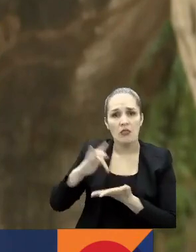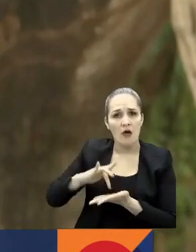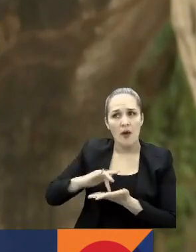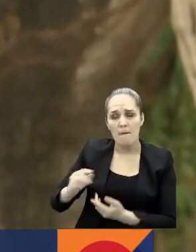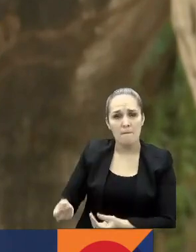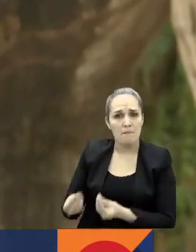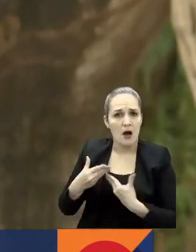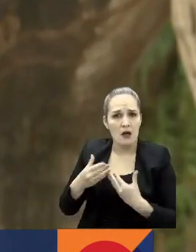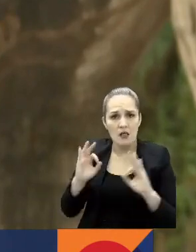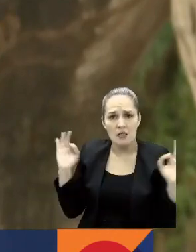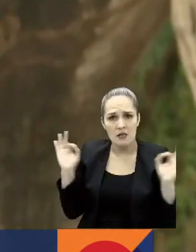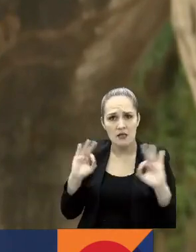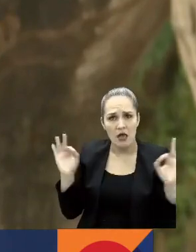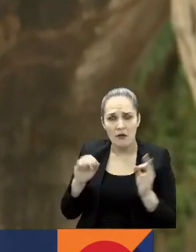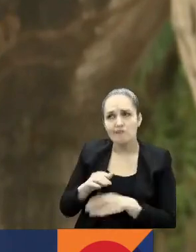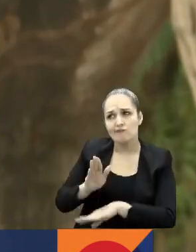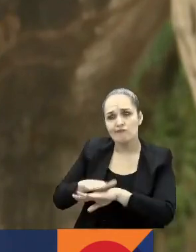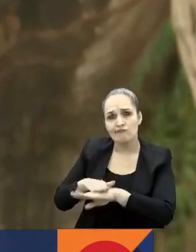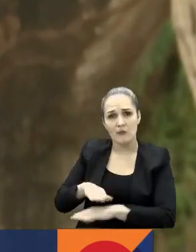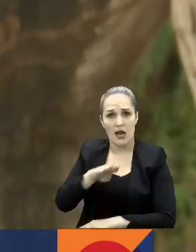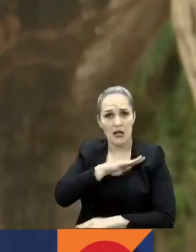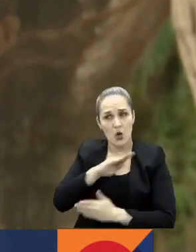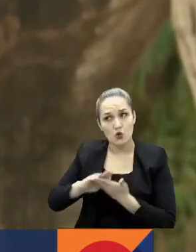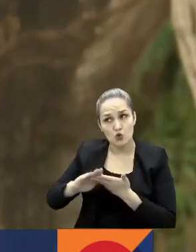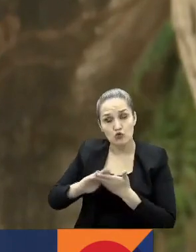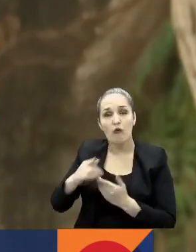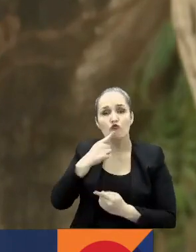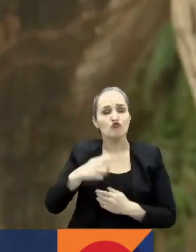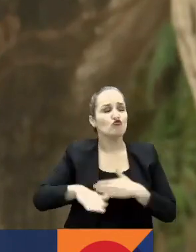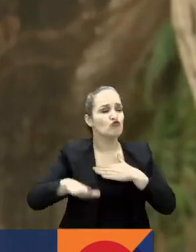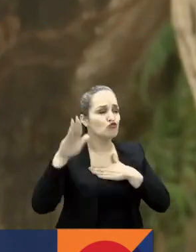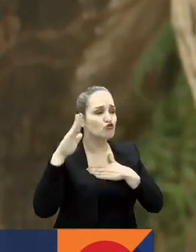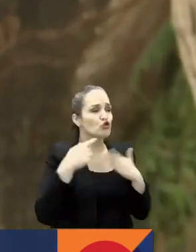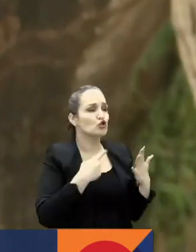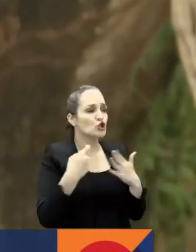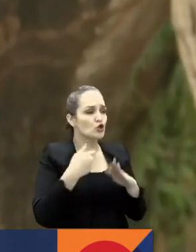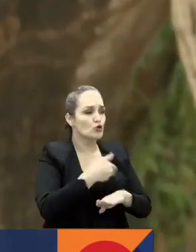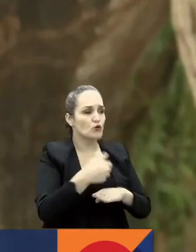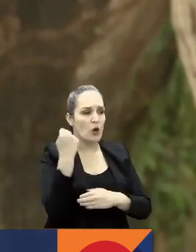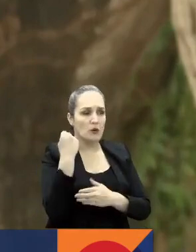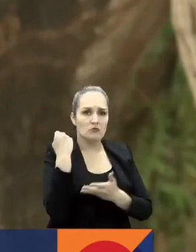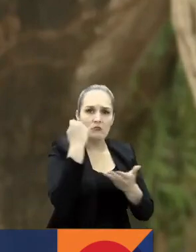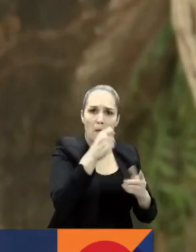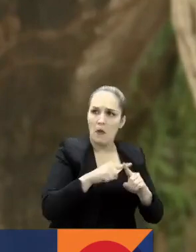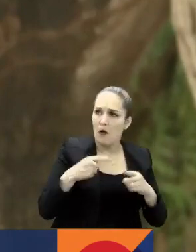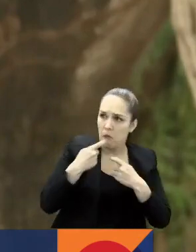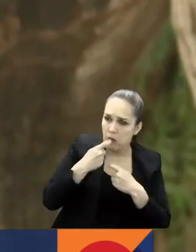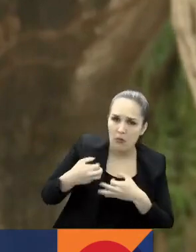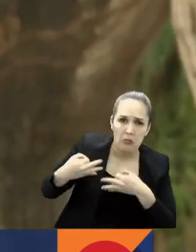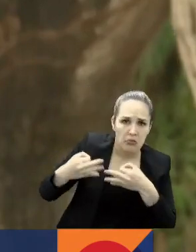para que les brinde una solución, pues prometieron 600 millones de pesos, pero todavía nada que llega.